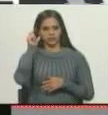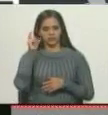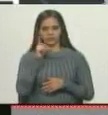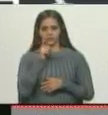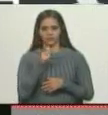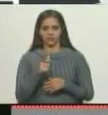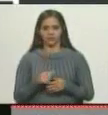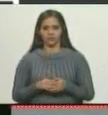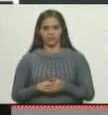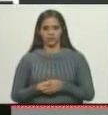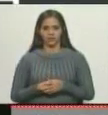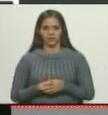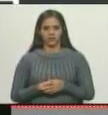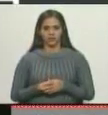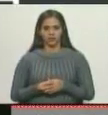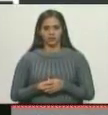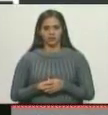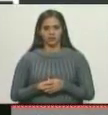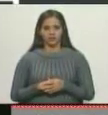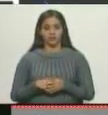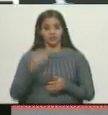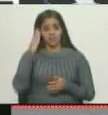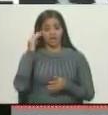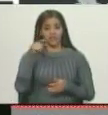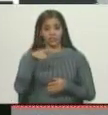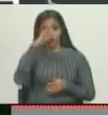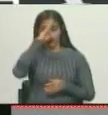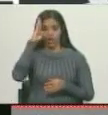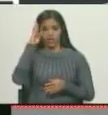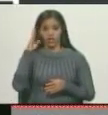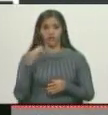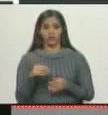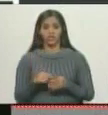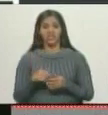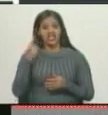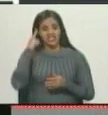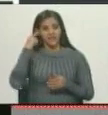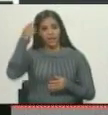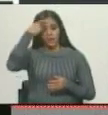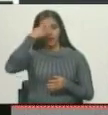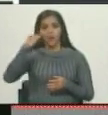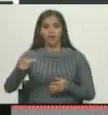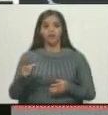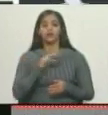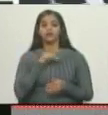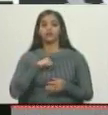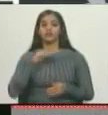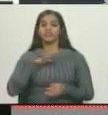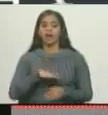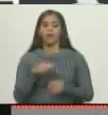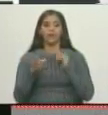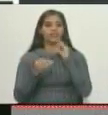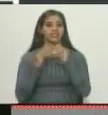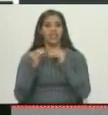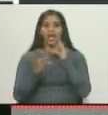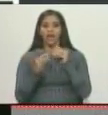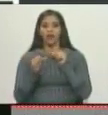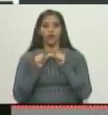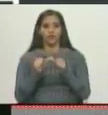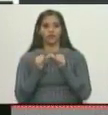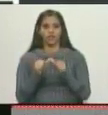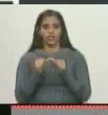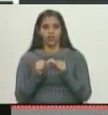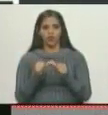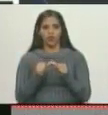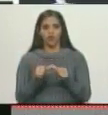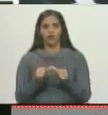aprobado. Sabes tú, Diosdado, y debes saber nuestro país, que nosotros estamos en diálogo permanente, simultáneo con